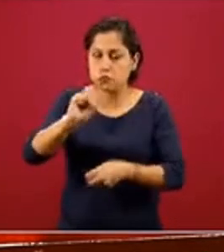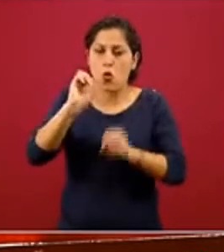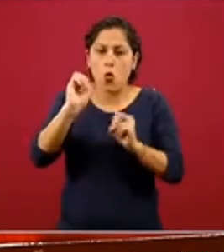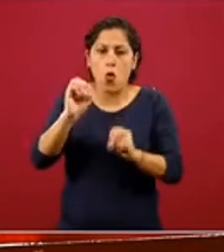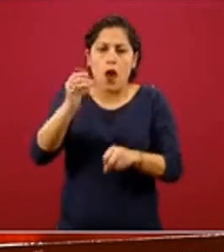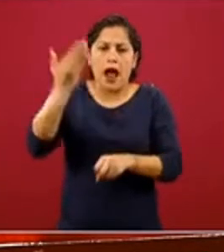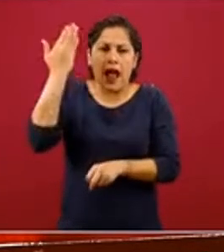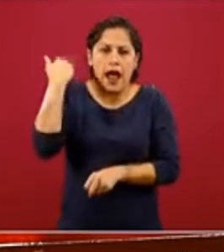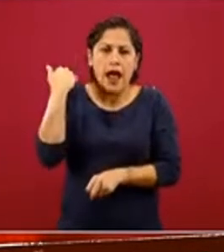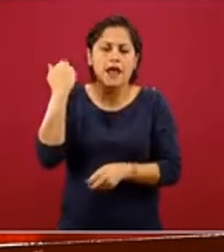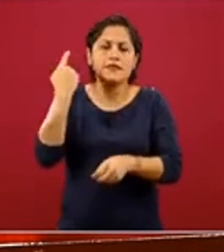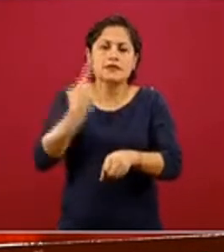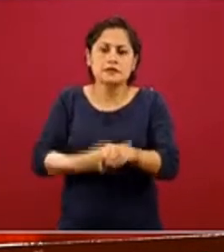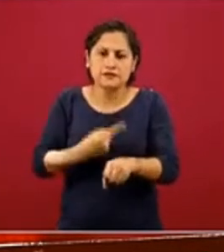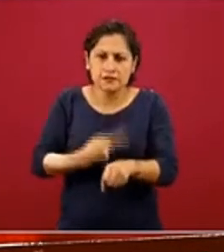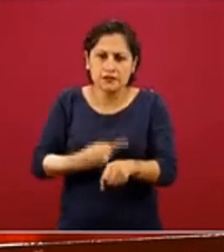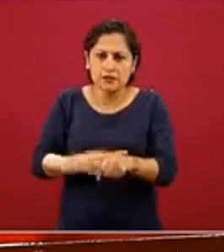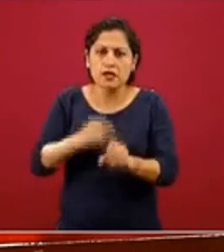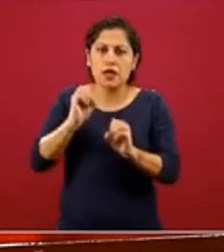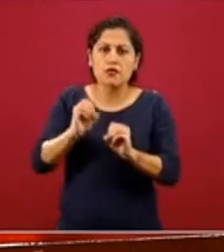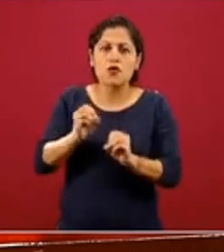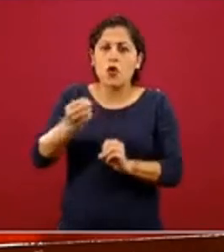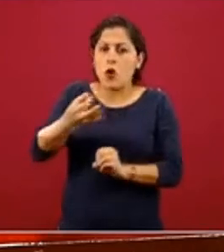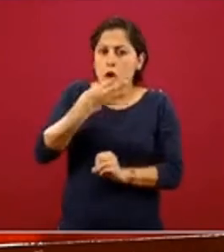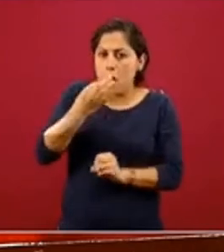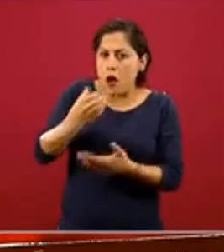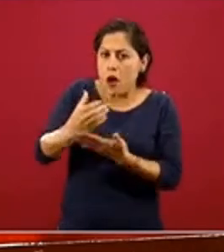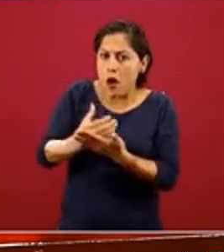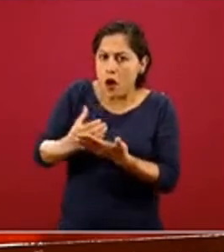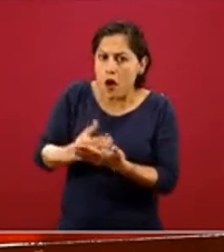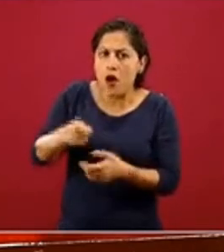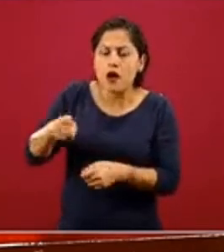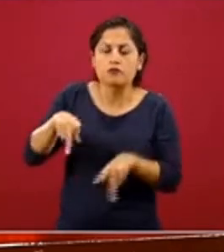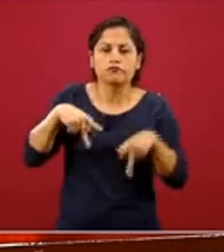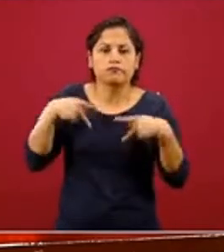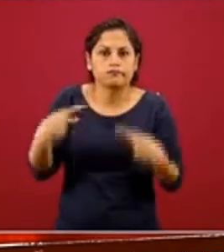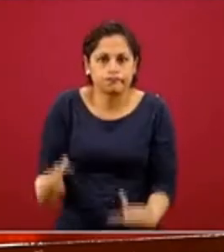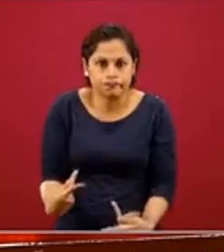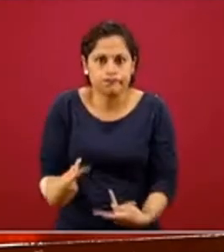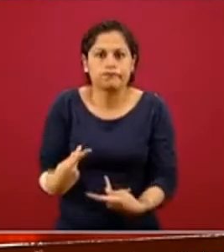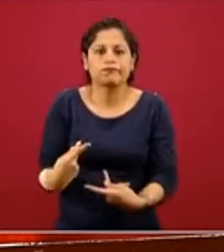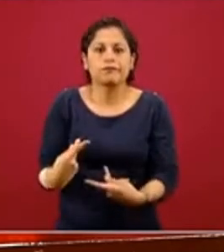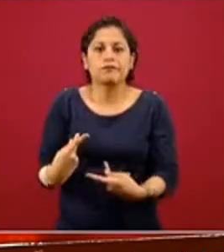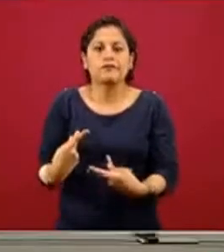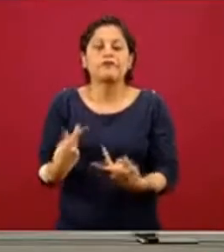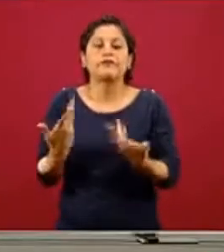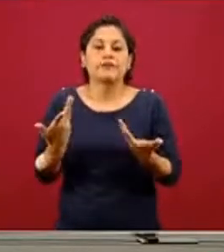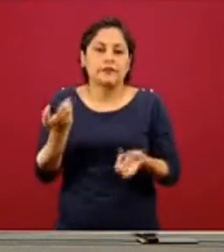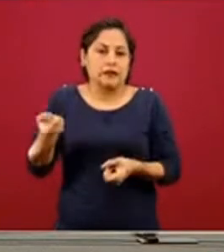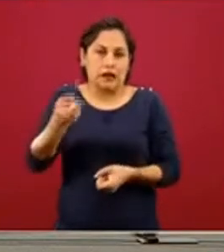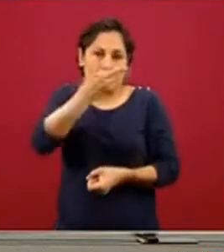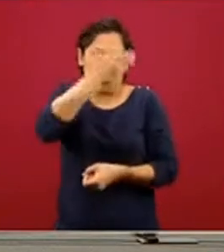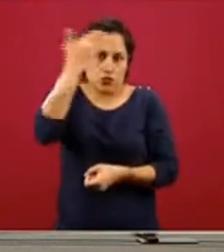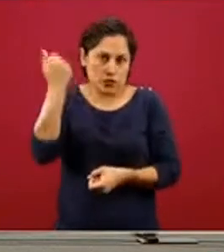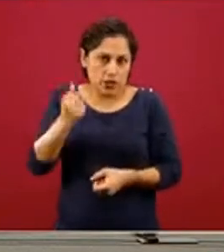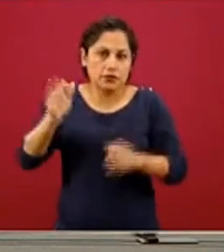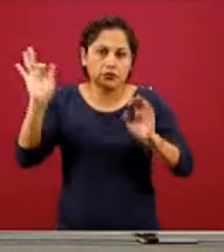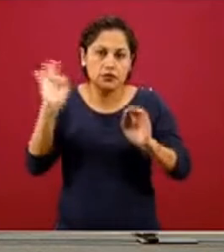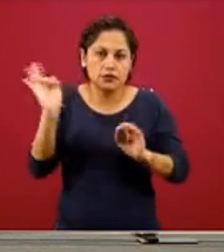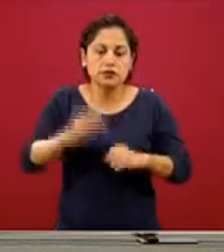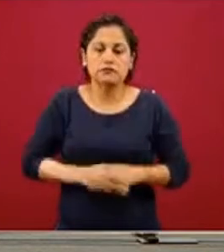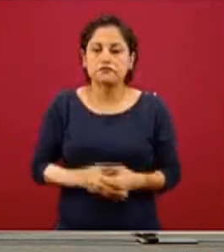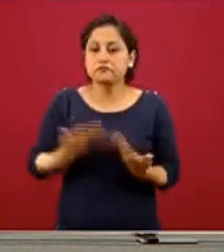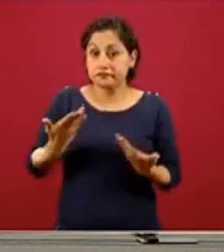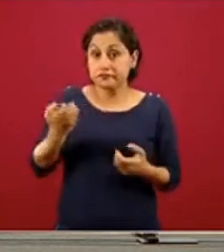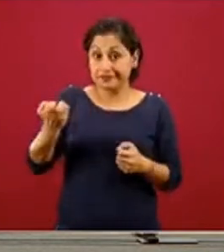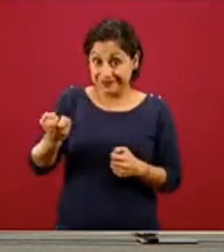enfermedad o algún tipo de tratamiento que le producía inmunosupresión y que la persona no lo sabía, ¿no? Entonces, este porcentaje